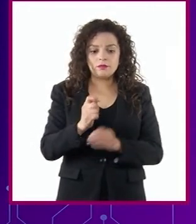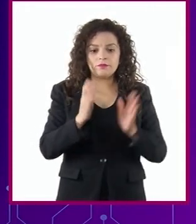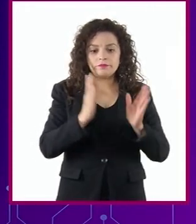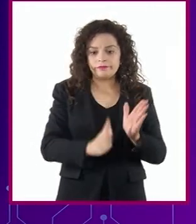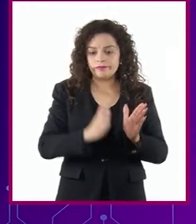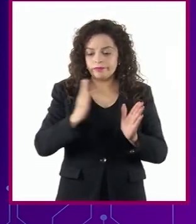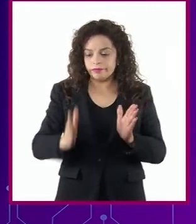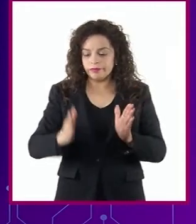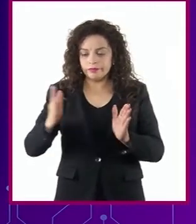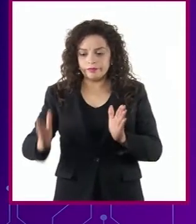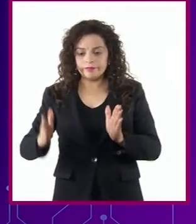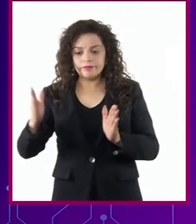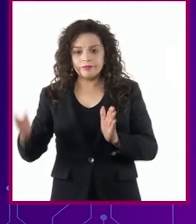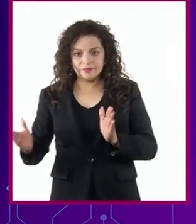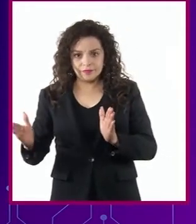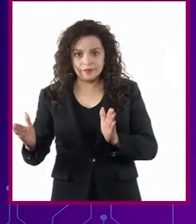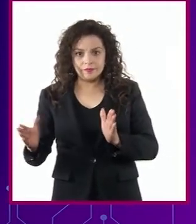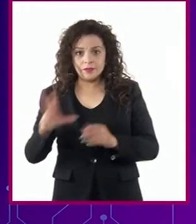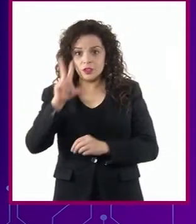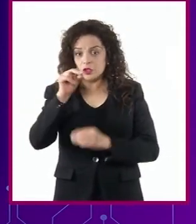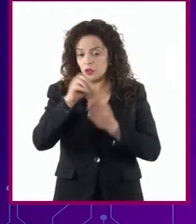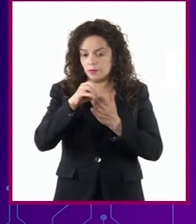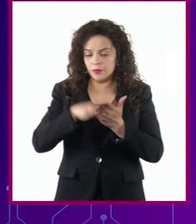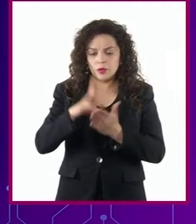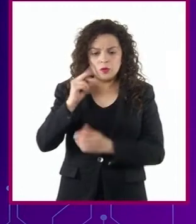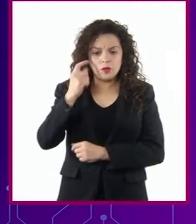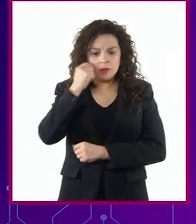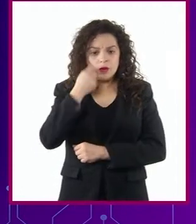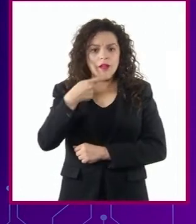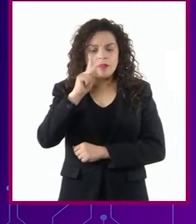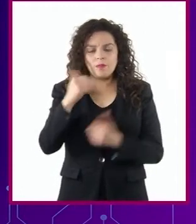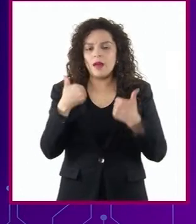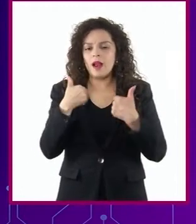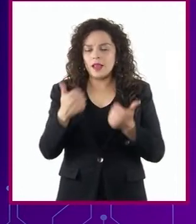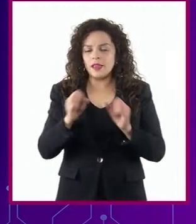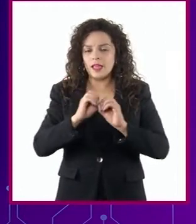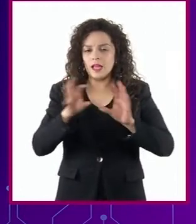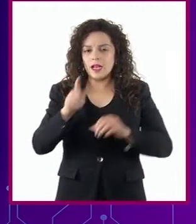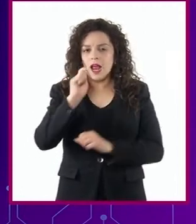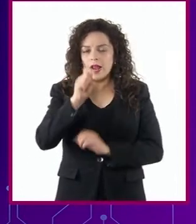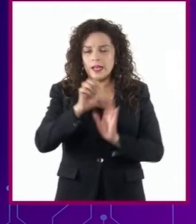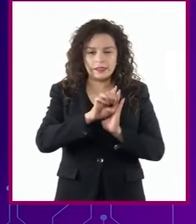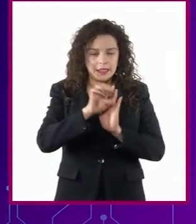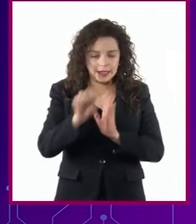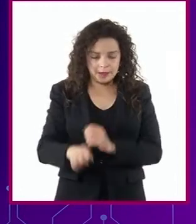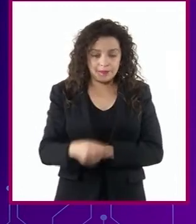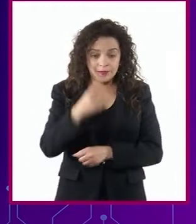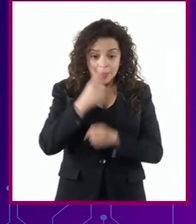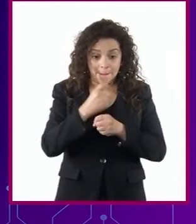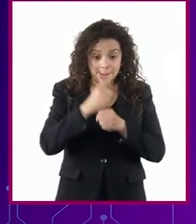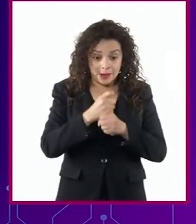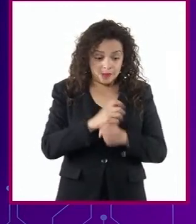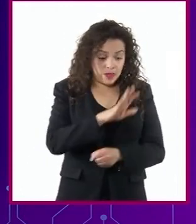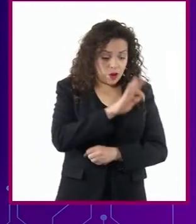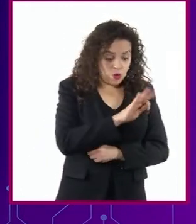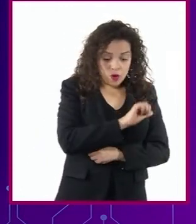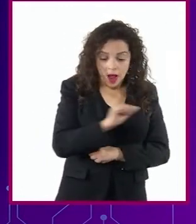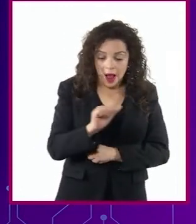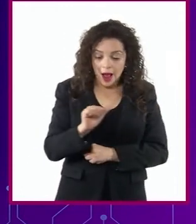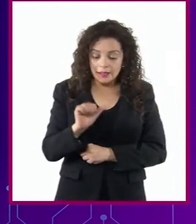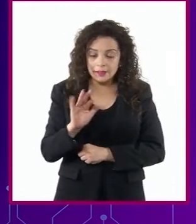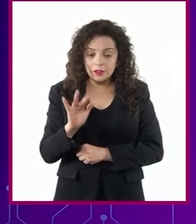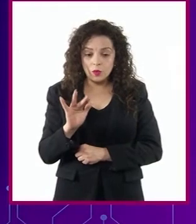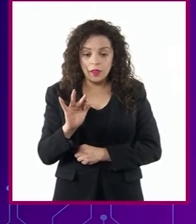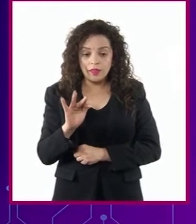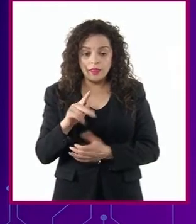no se registra el intervalo, se puede deducir que, por ejemplo, el primer intervalo es de 40 a 50